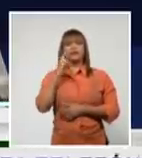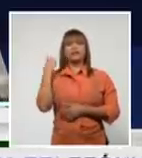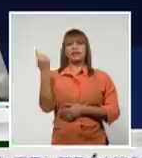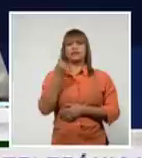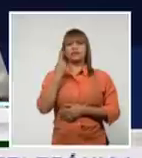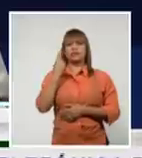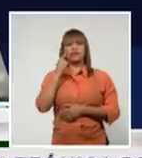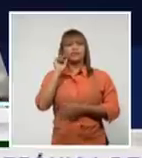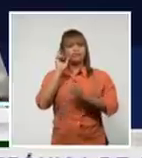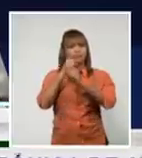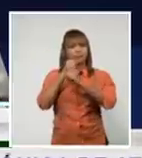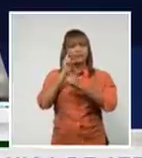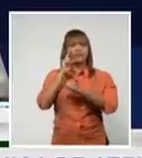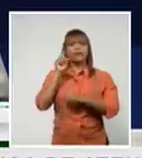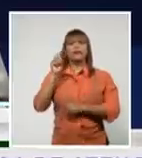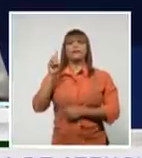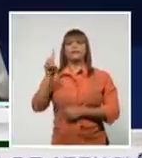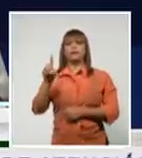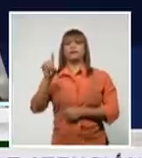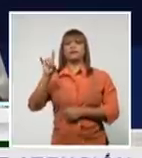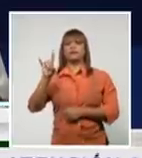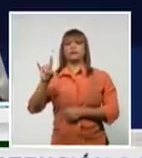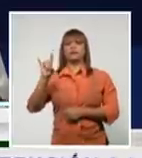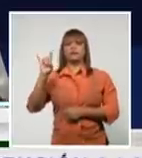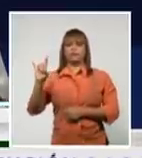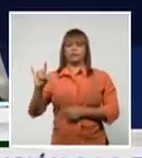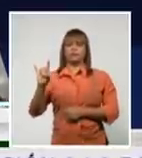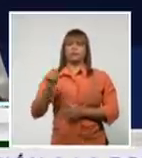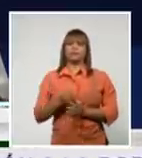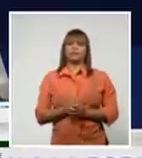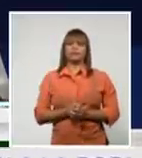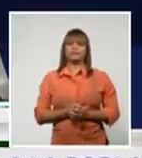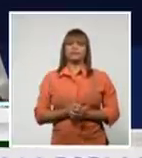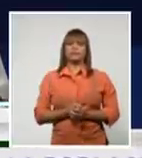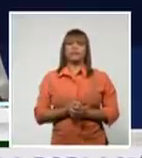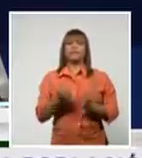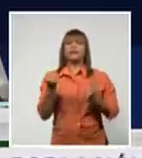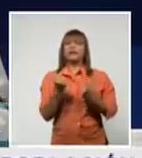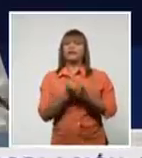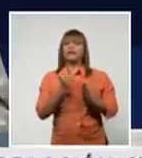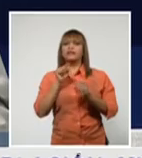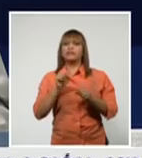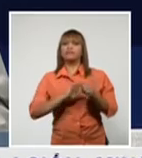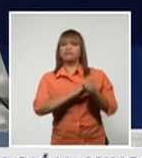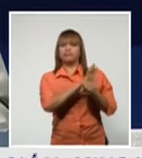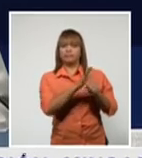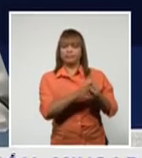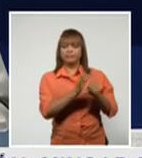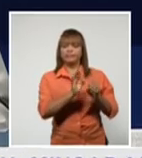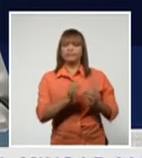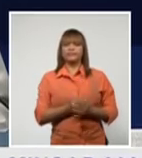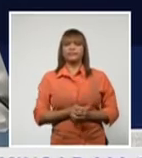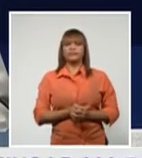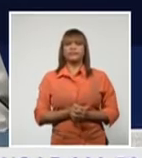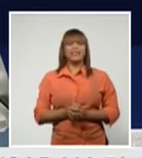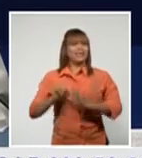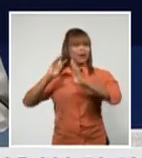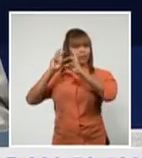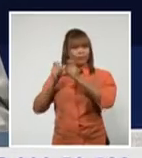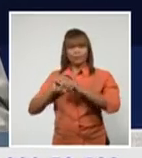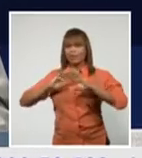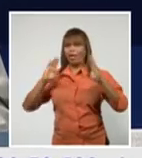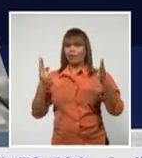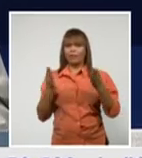procesó 199 muestras para el diagnóstico de esta enfermedad. Como resultado de estos